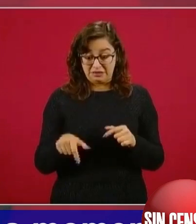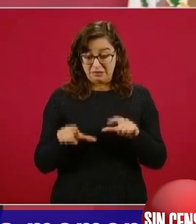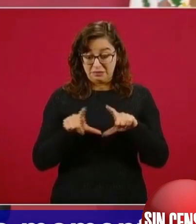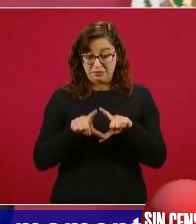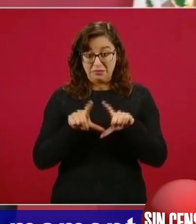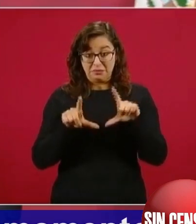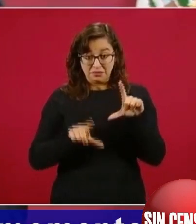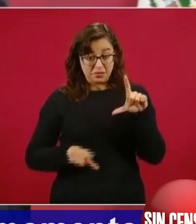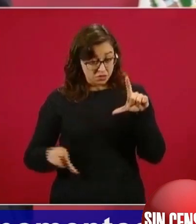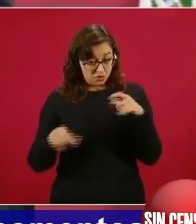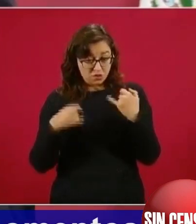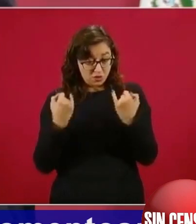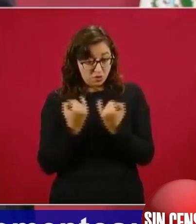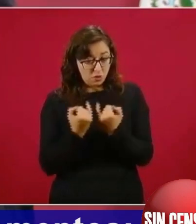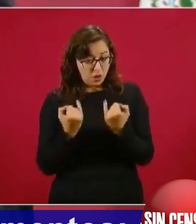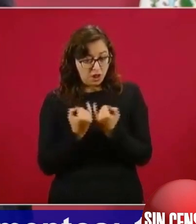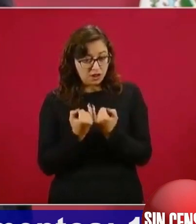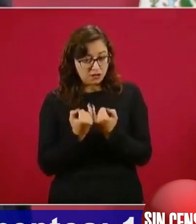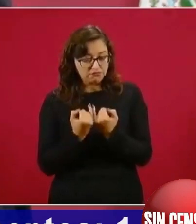fue así.